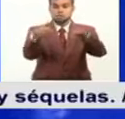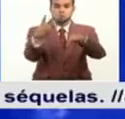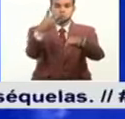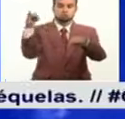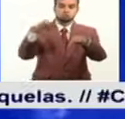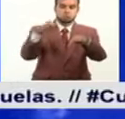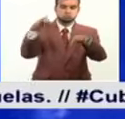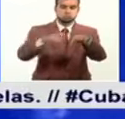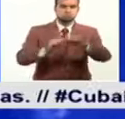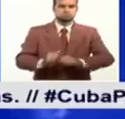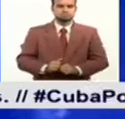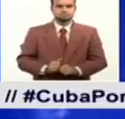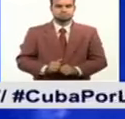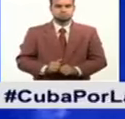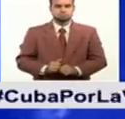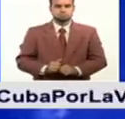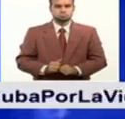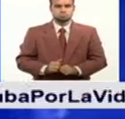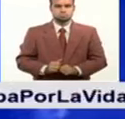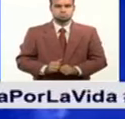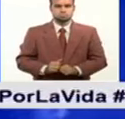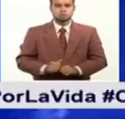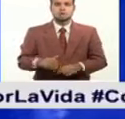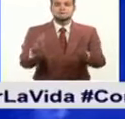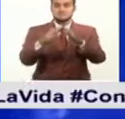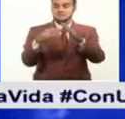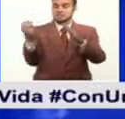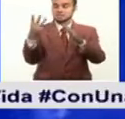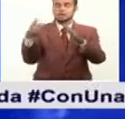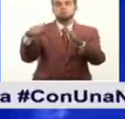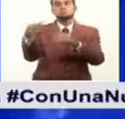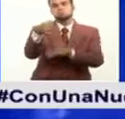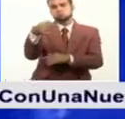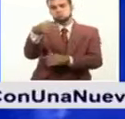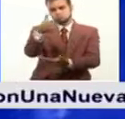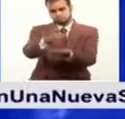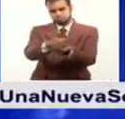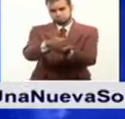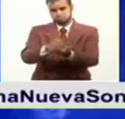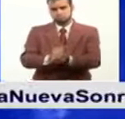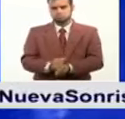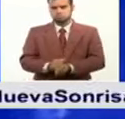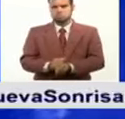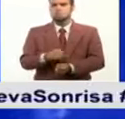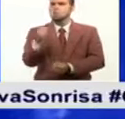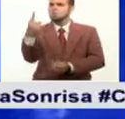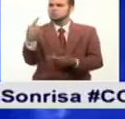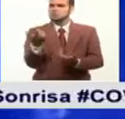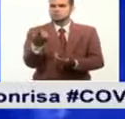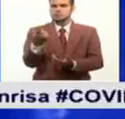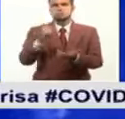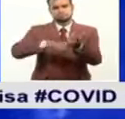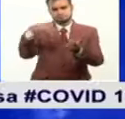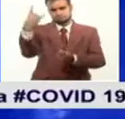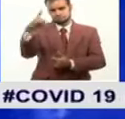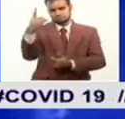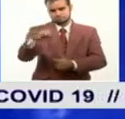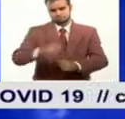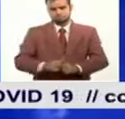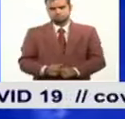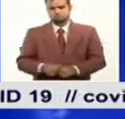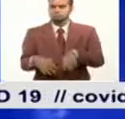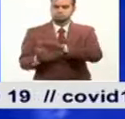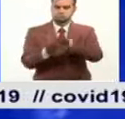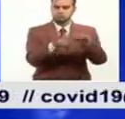importados, 3 del municipio Santiago y 1 de Palma Soriano. Y en Guantánamo se confirman